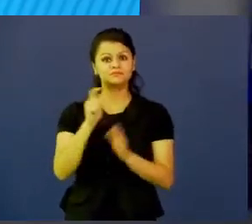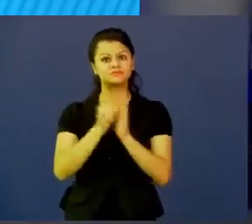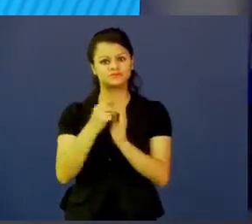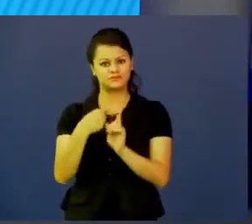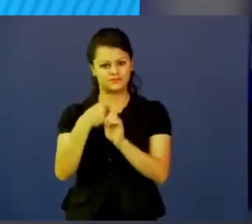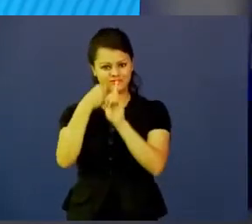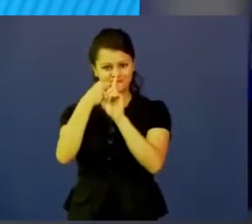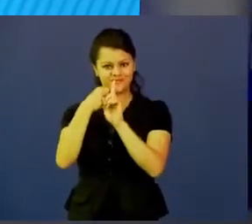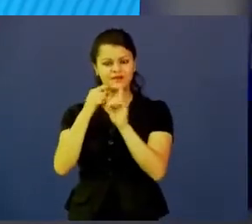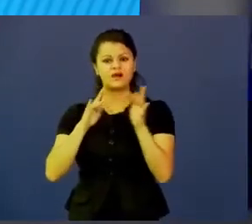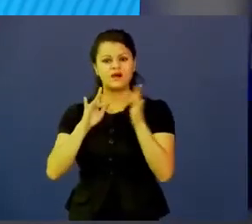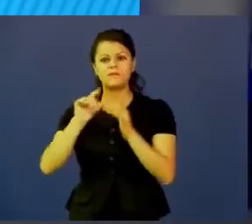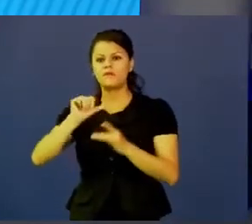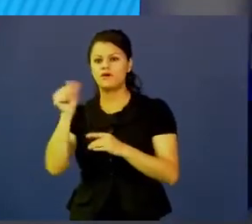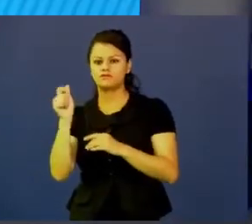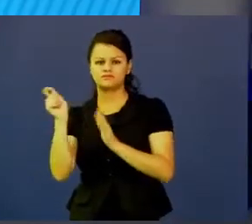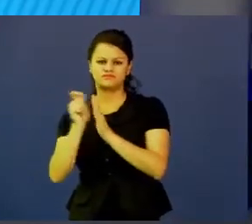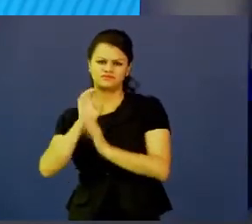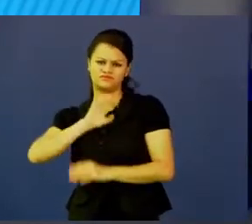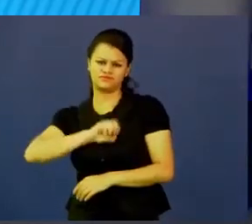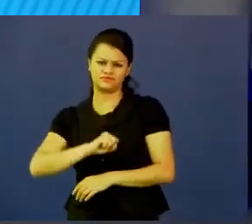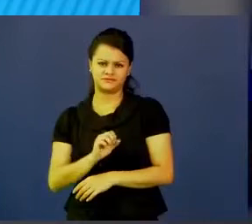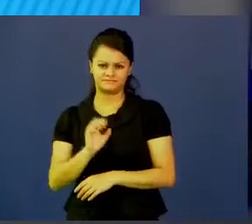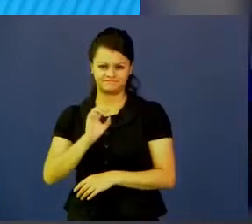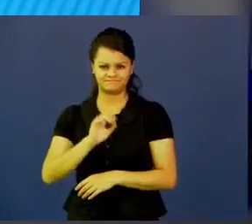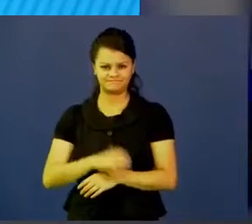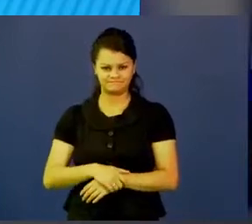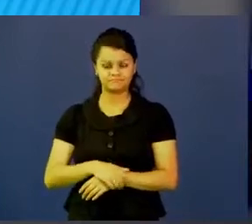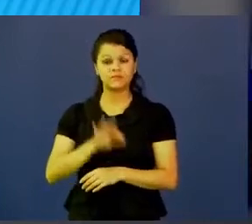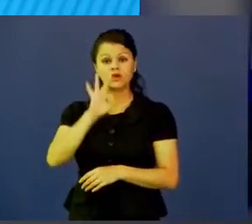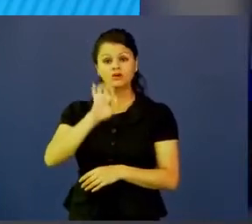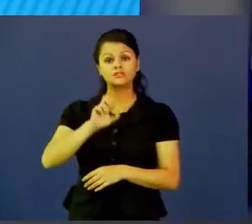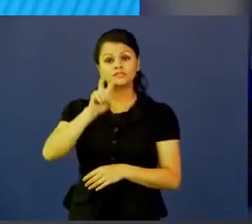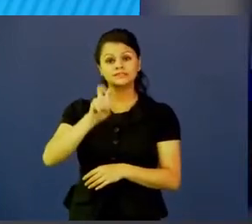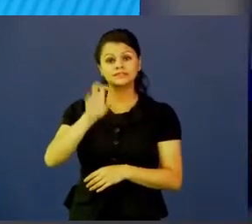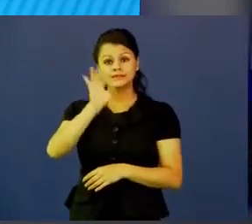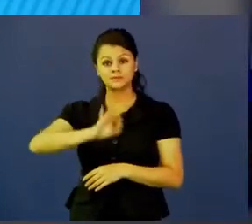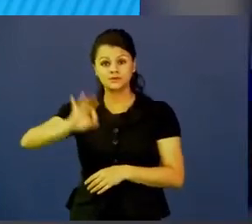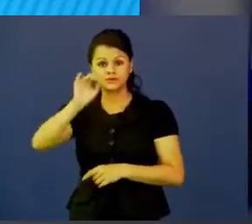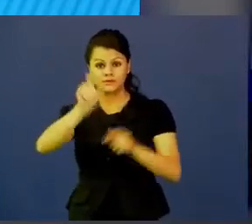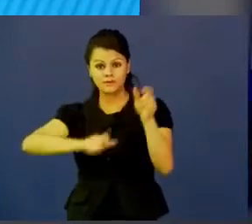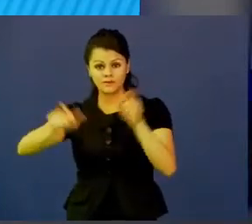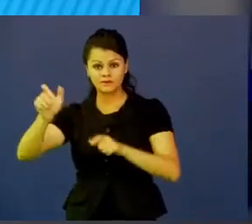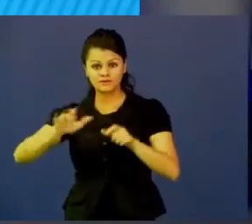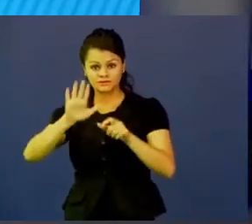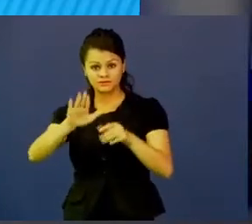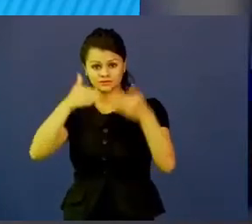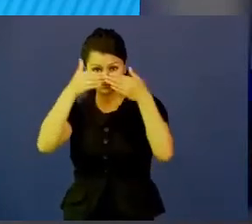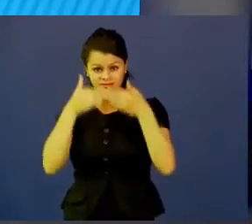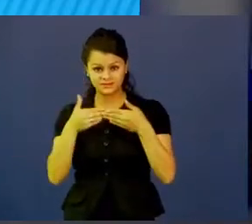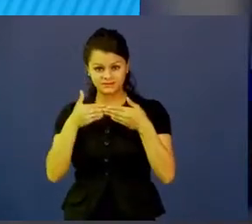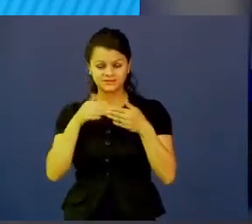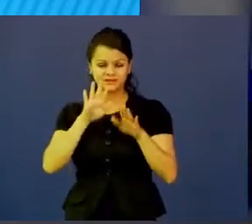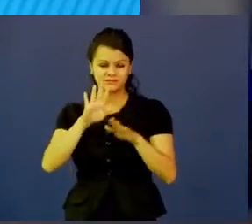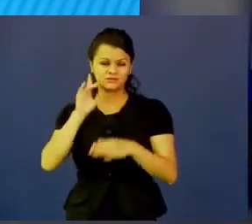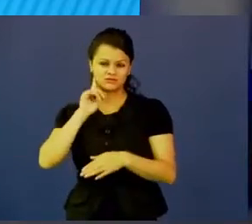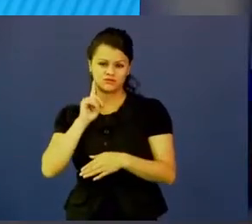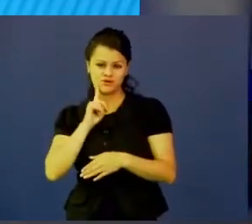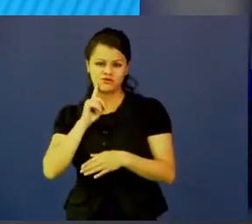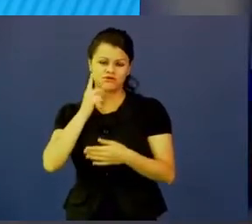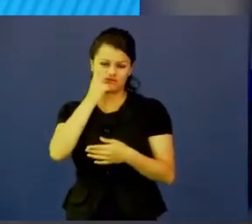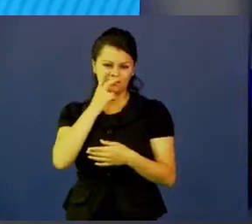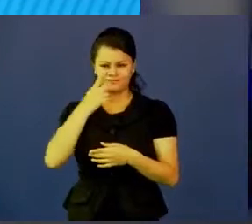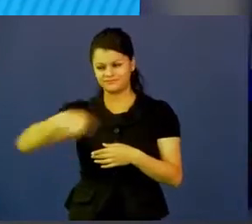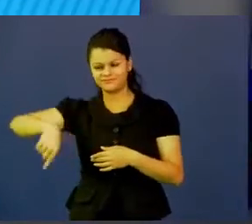otro dato muy triste, y es que el 87% de la población en situación de discapacidad sensorial no tiene